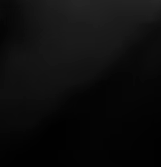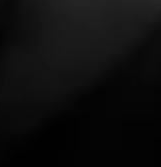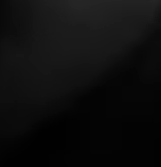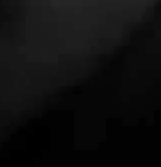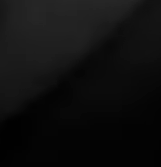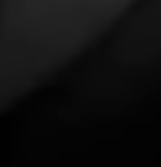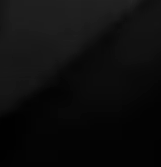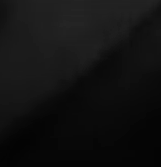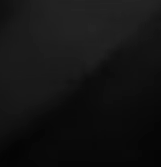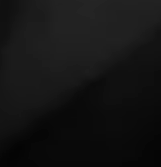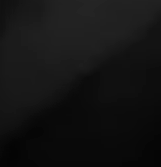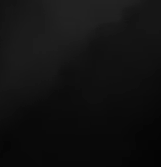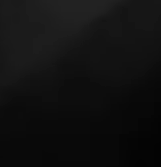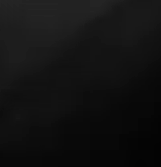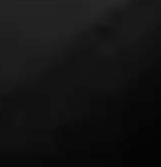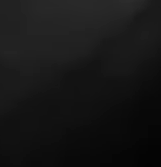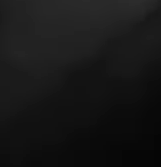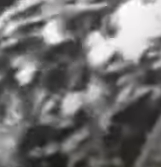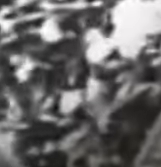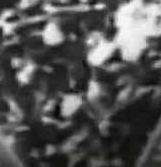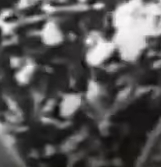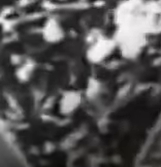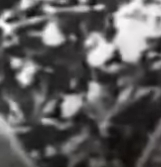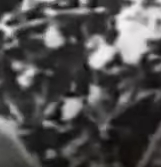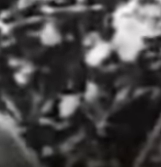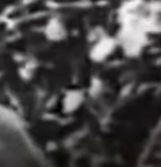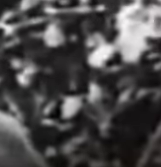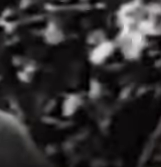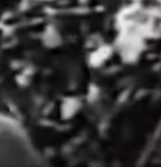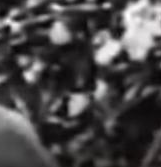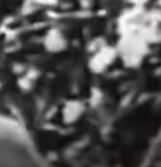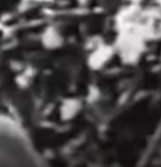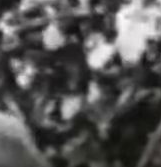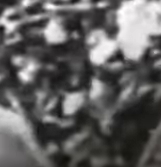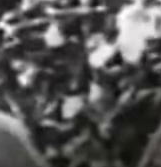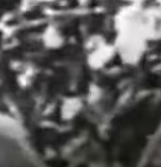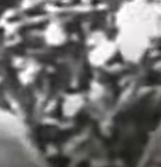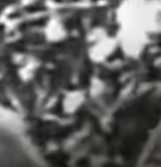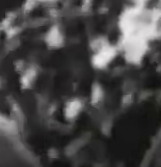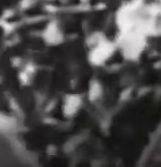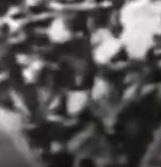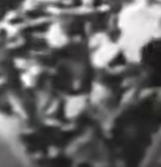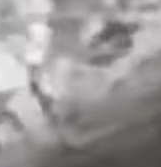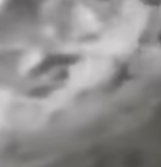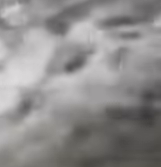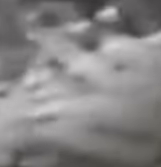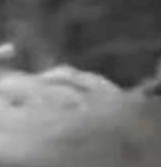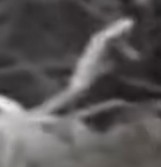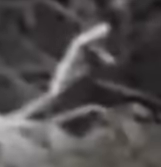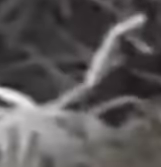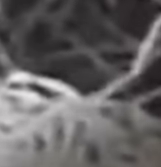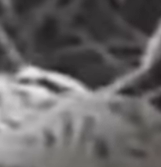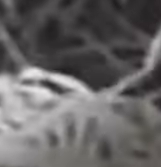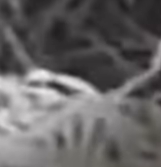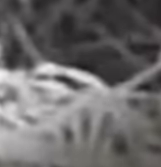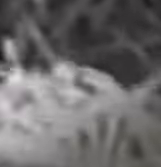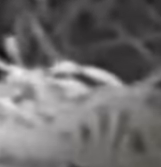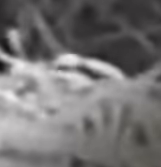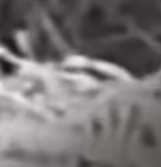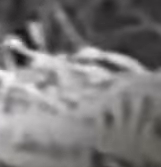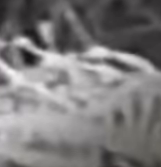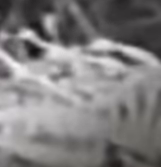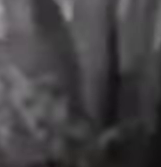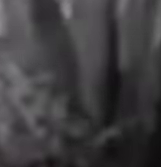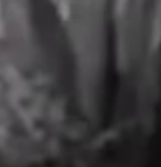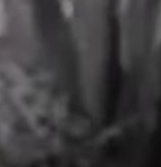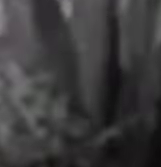el lema México para los mexicanos, Cárdenas llevó una política de nacionalizaciones especialmente trascendente por